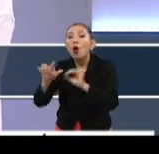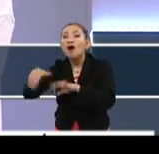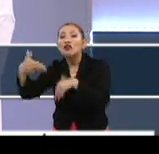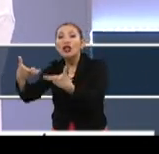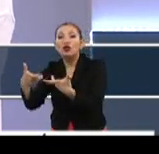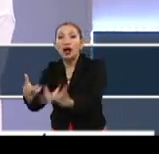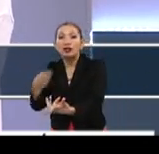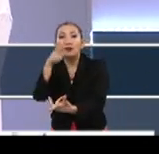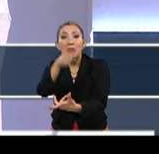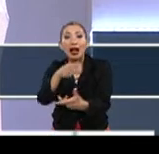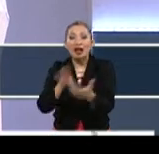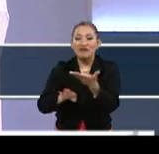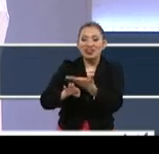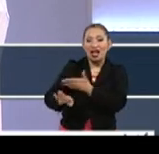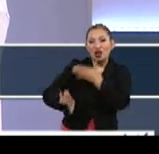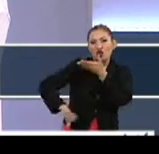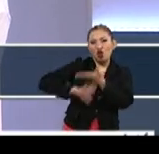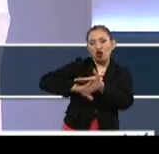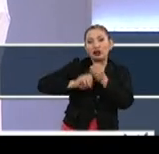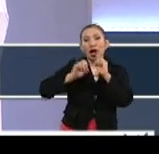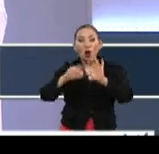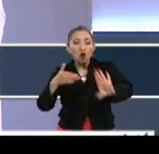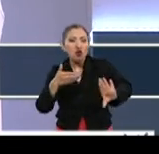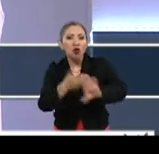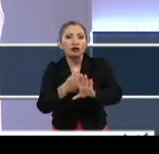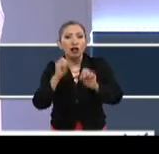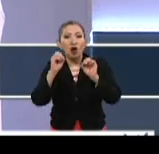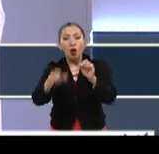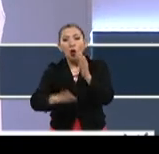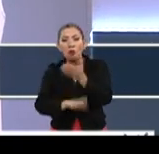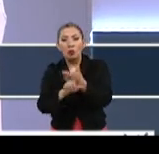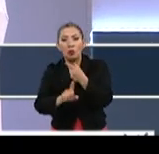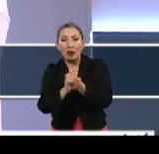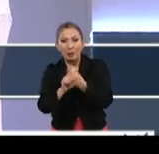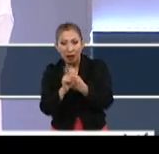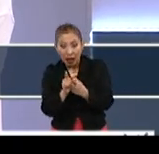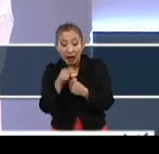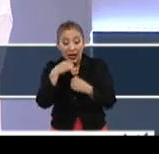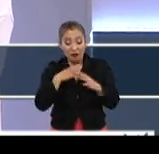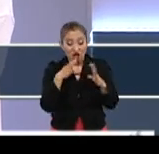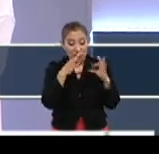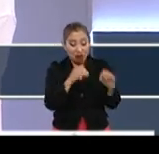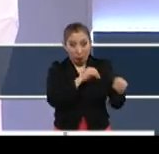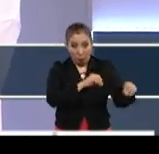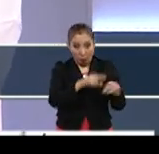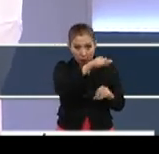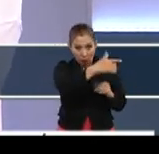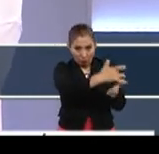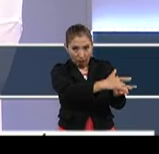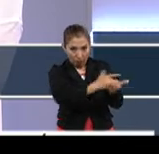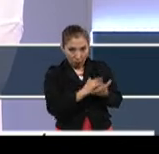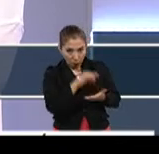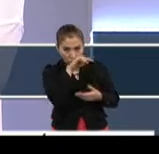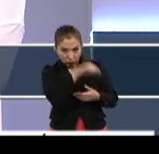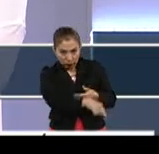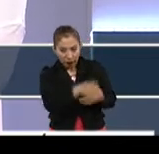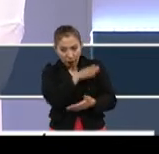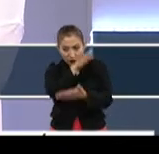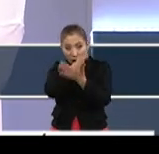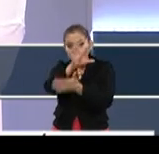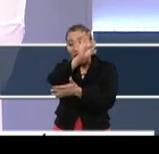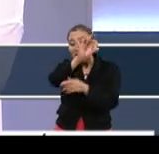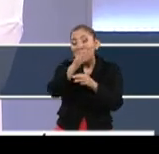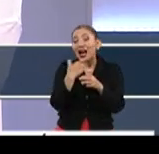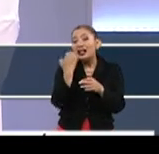situaciones de bullying o de acoso escolar. La manera, digamos, práctica en la que va a ocurrir es que la Fundación En Movimiento, que es nuestro aplicador, es la persona que va a ir a las